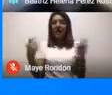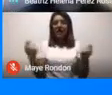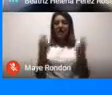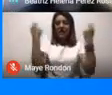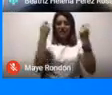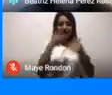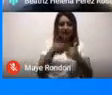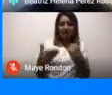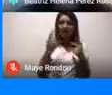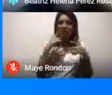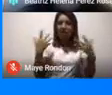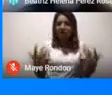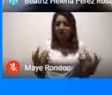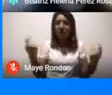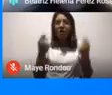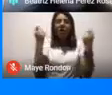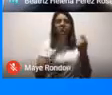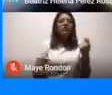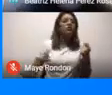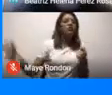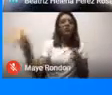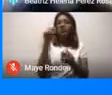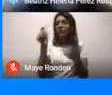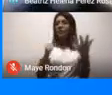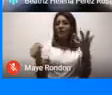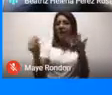oferta, hablamos de todas aquellas